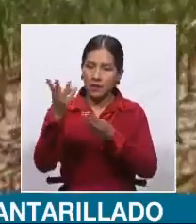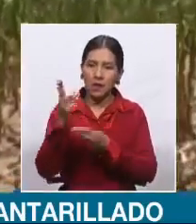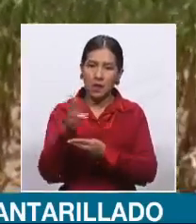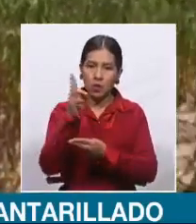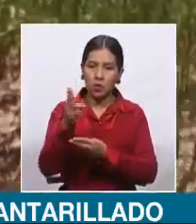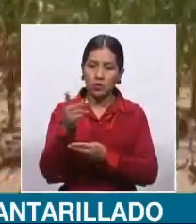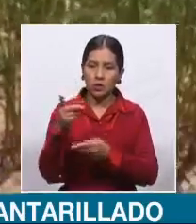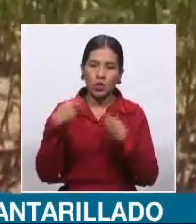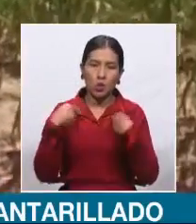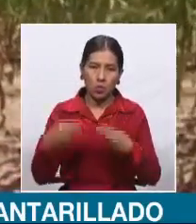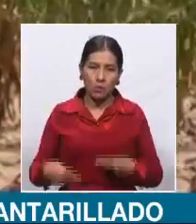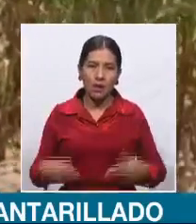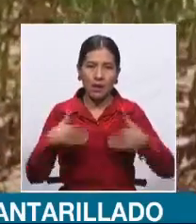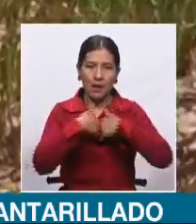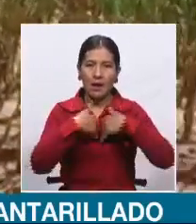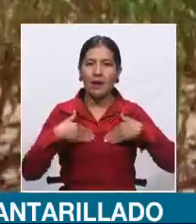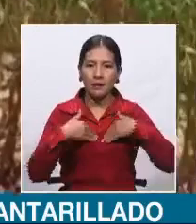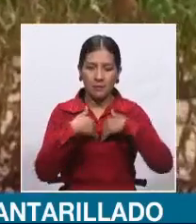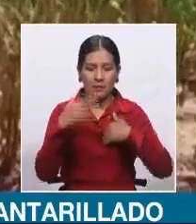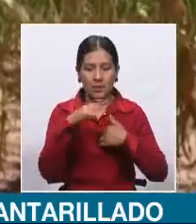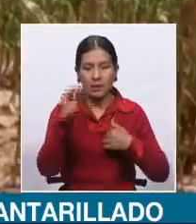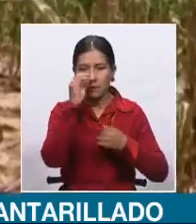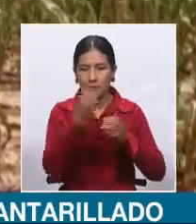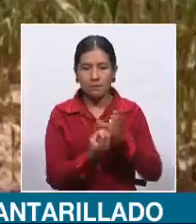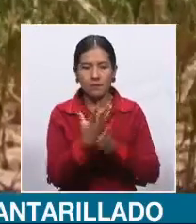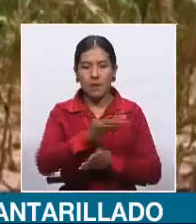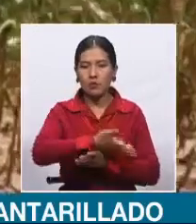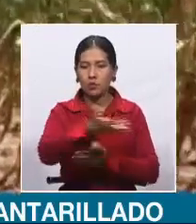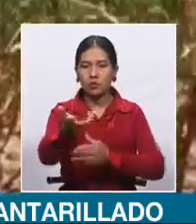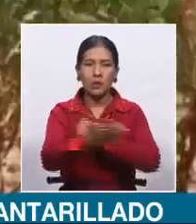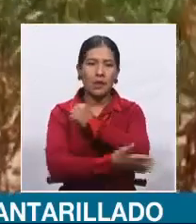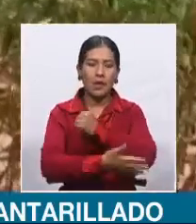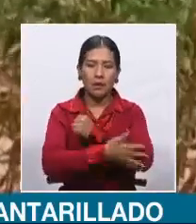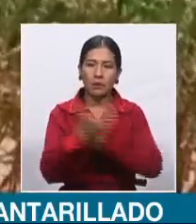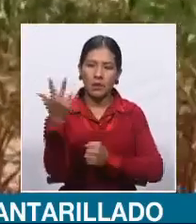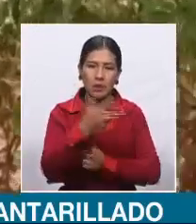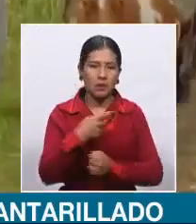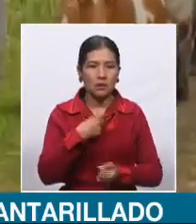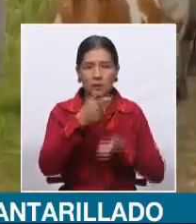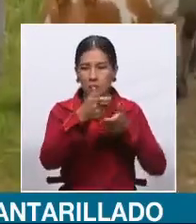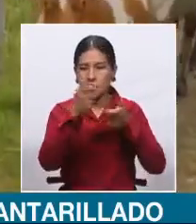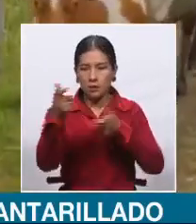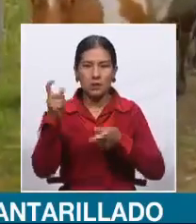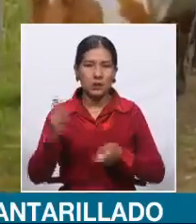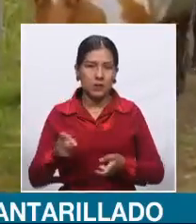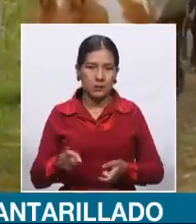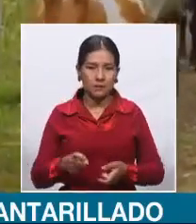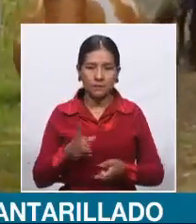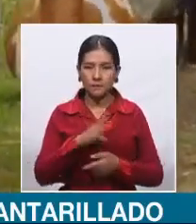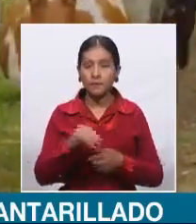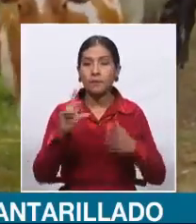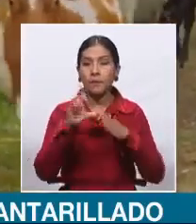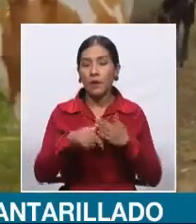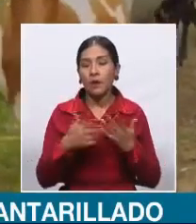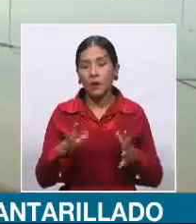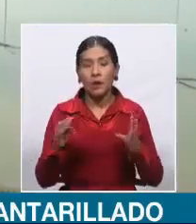para ganado, para riego, ¿no? Entonces, esas son las actividades que venimos realizando, y obviamente el comportamiento